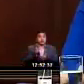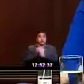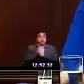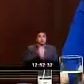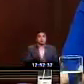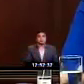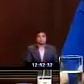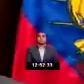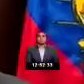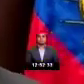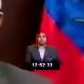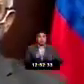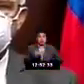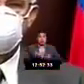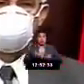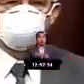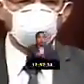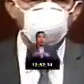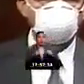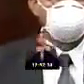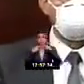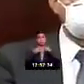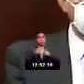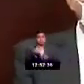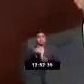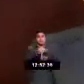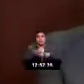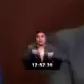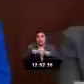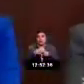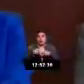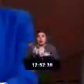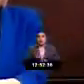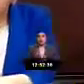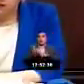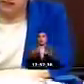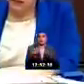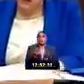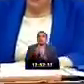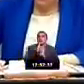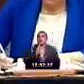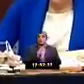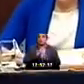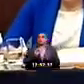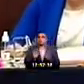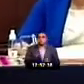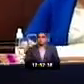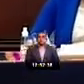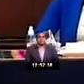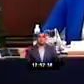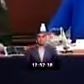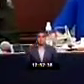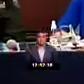de intervención y auditorías están en marcha. Las autoridades están a la espera de los resultados. Cristian Hidalgo, TC Televisión.